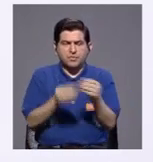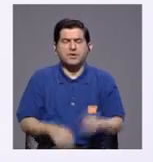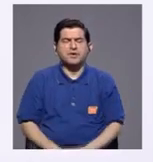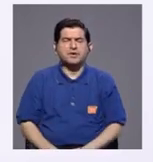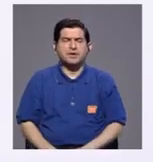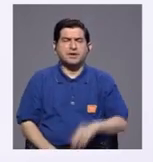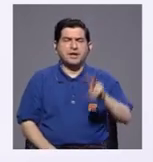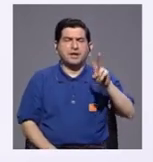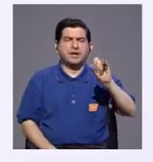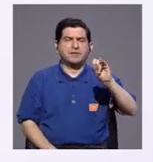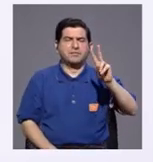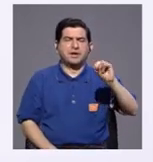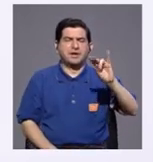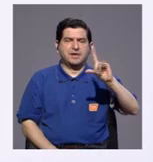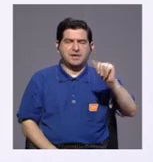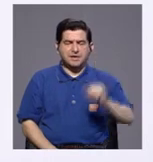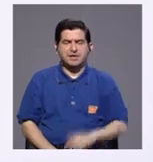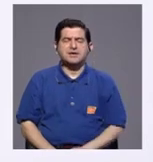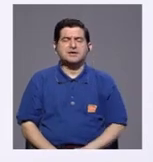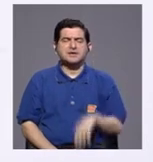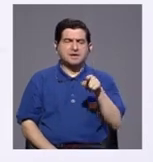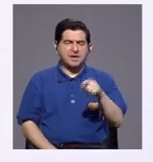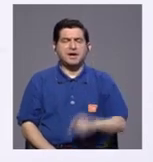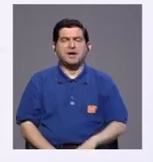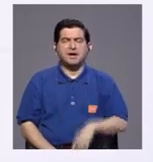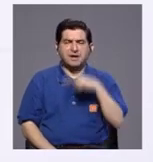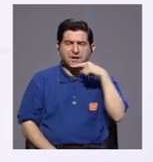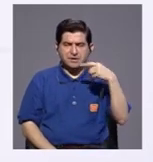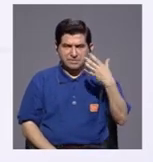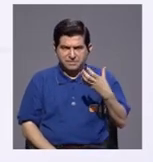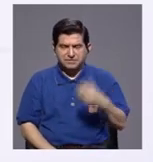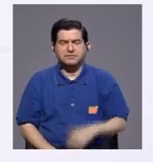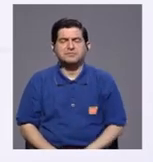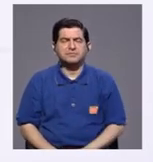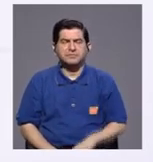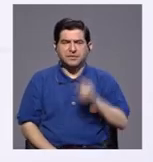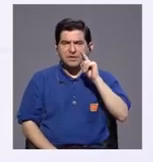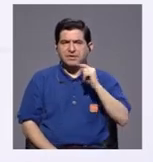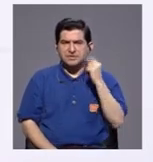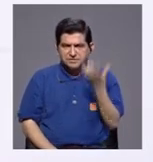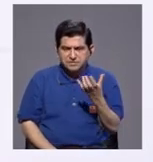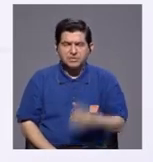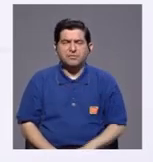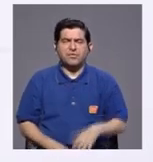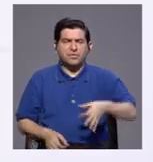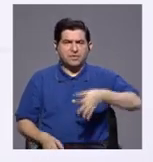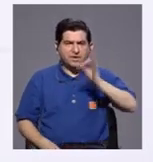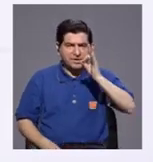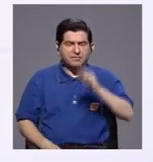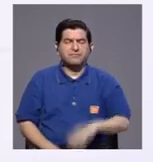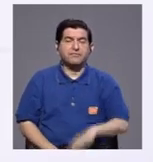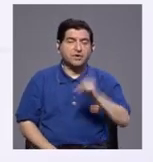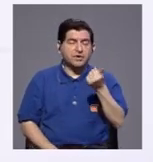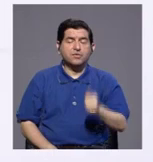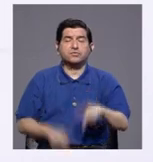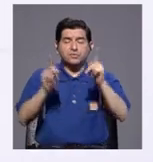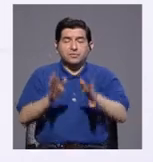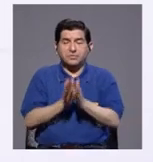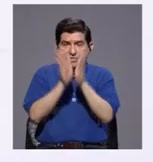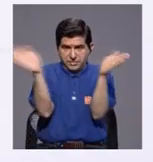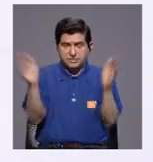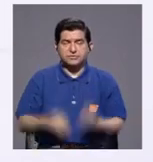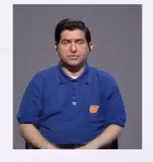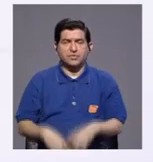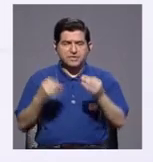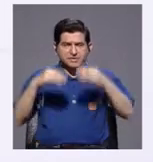vainilla de cebolla de chayote de maíz de café y también otro grupo importante como gigante que fue el público en general para